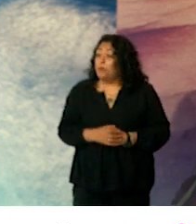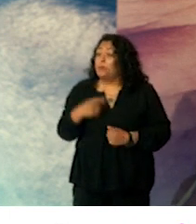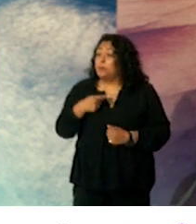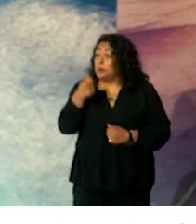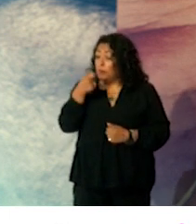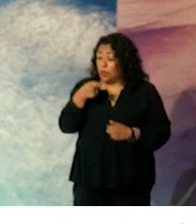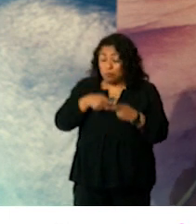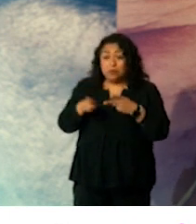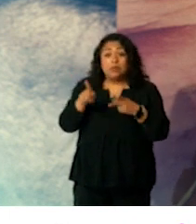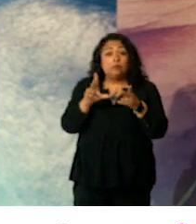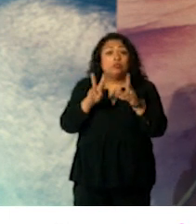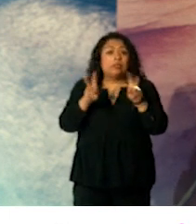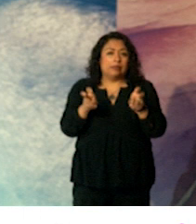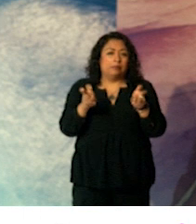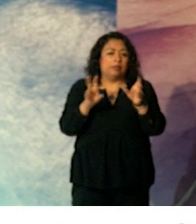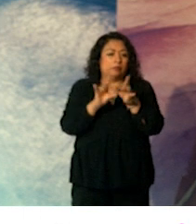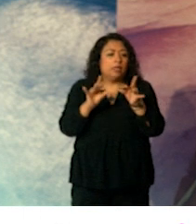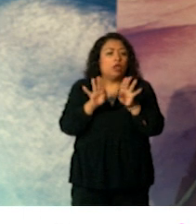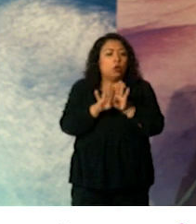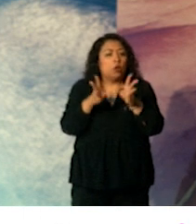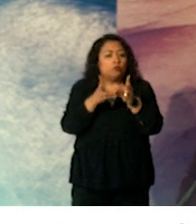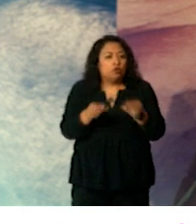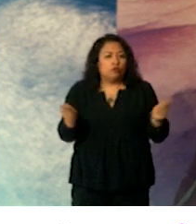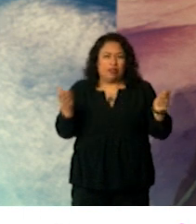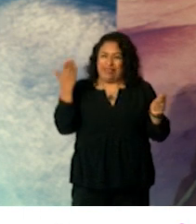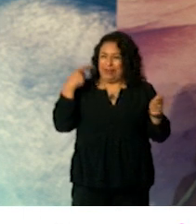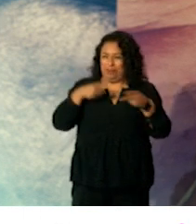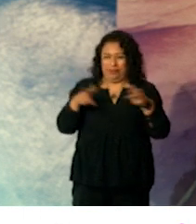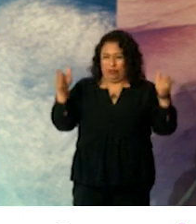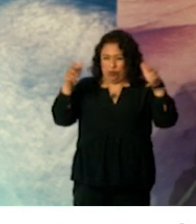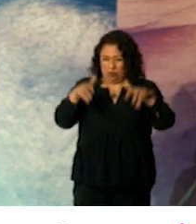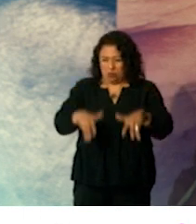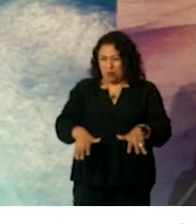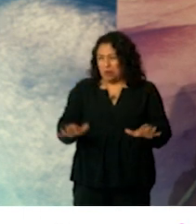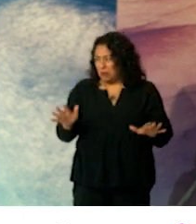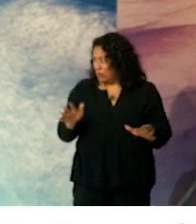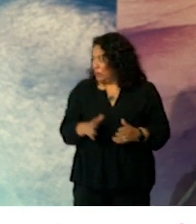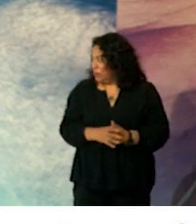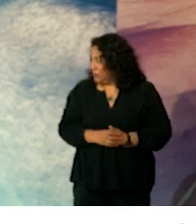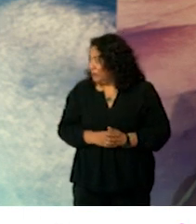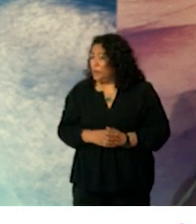empezamos hablando de las soluciones en este congreso, en este encuentro, cosa que me parece que las tenemos que tener en primera fila